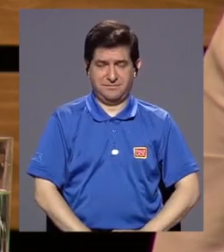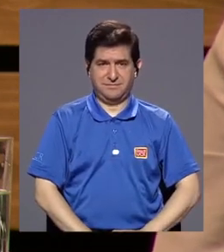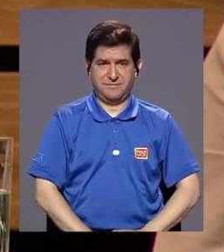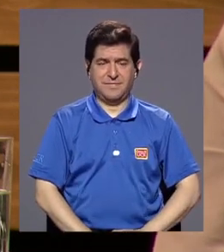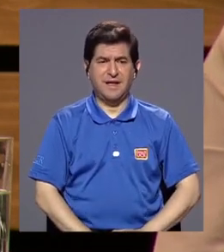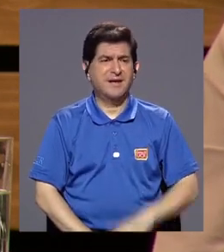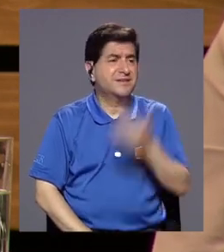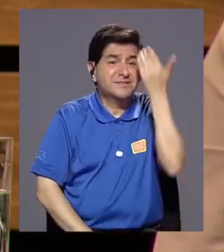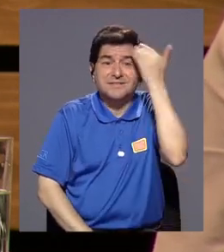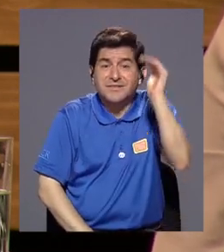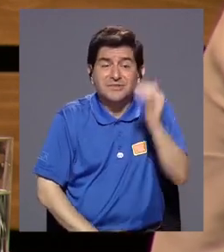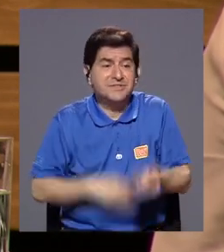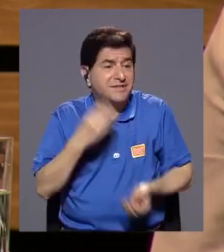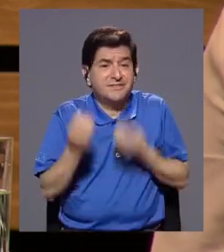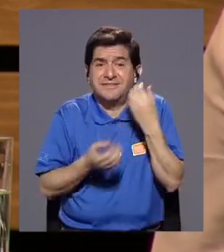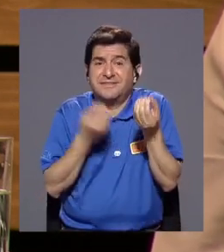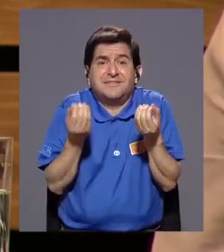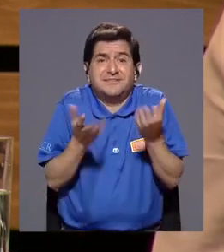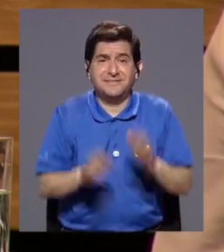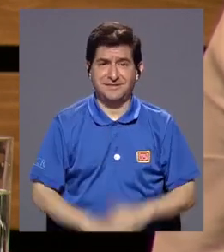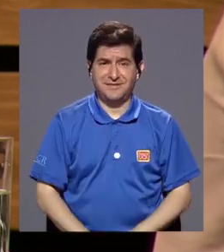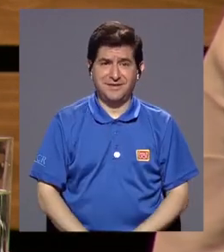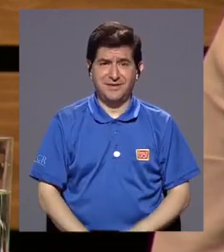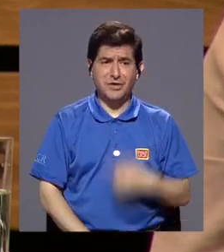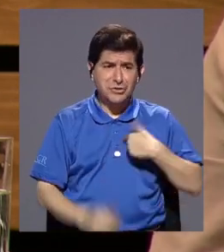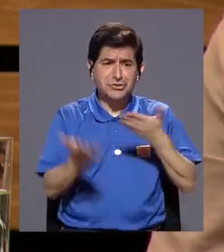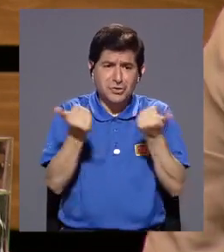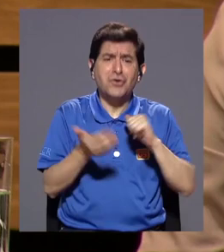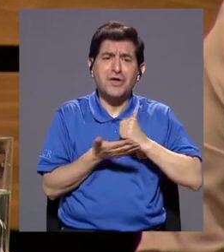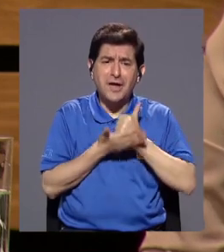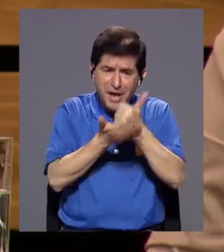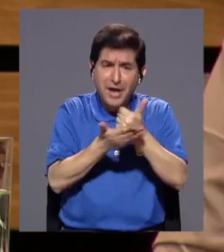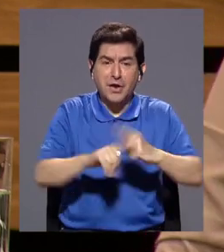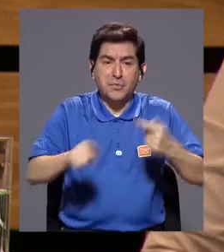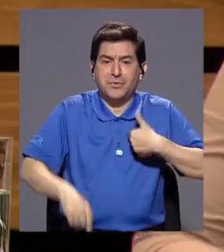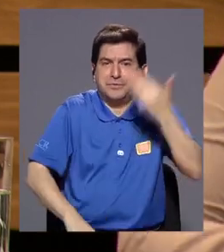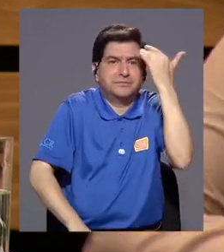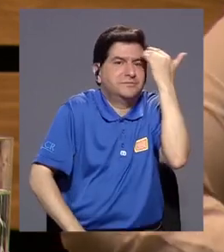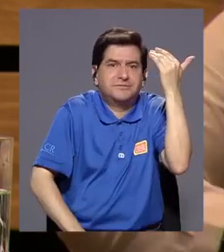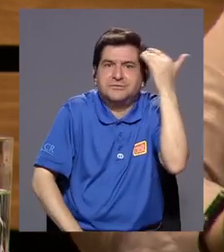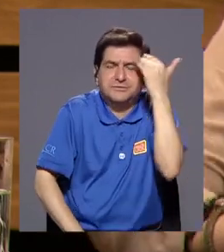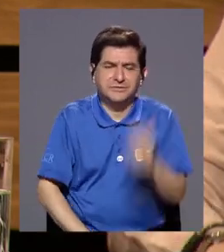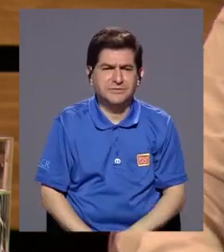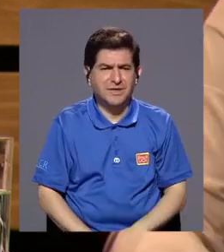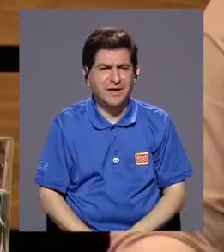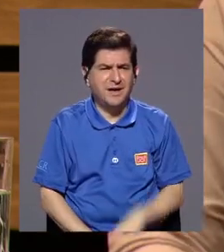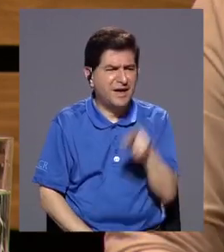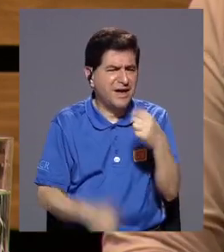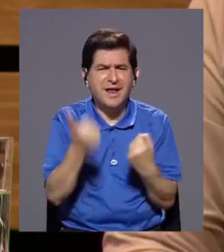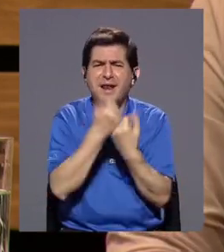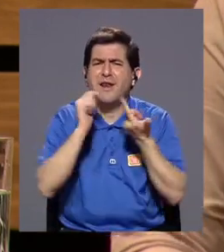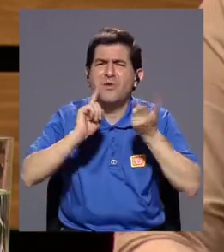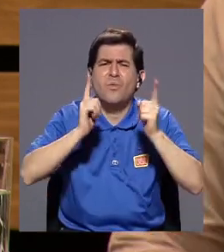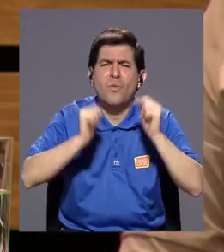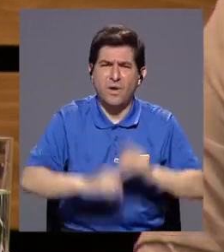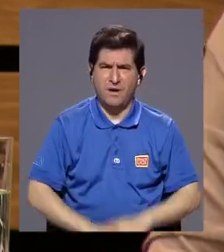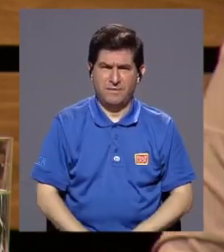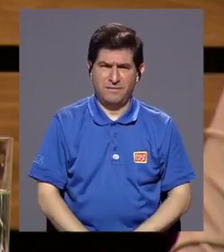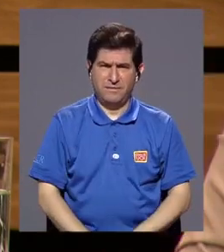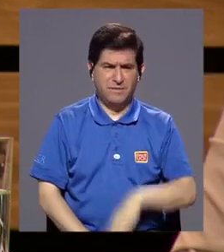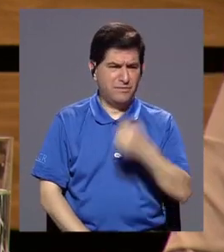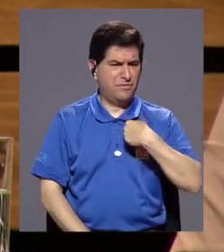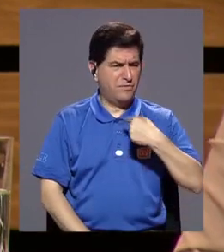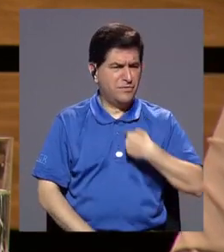hacerlo, es que yo sí quiero ayudarlo, pero no sé qué apoyo requerirá, cómo puedo adaptar esto,